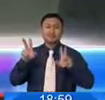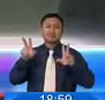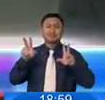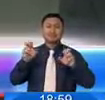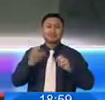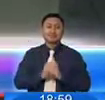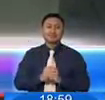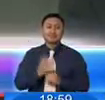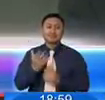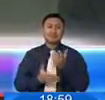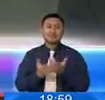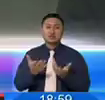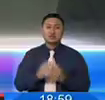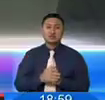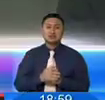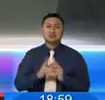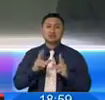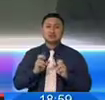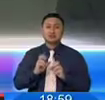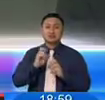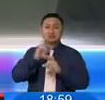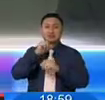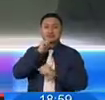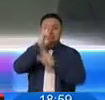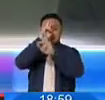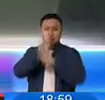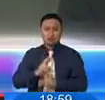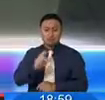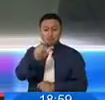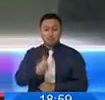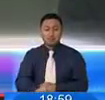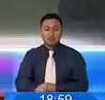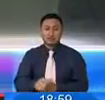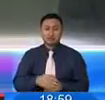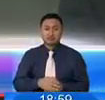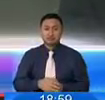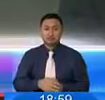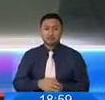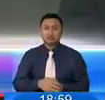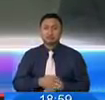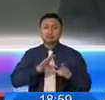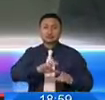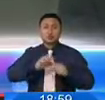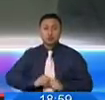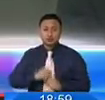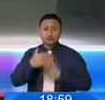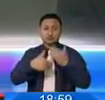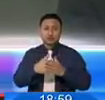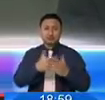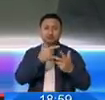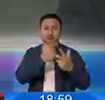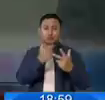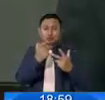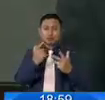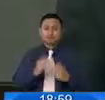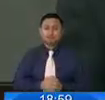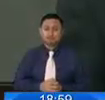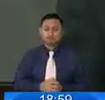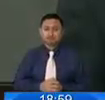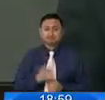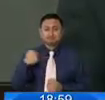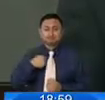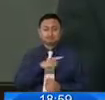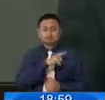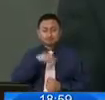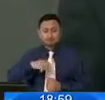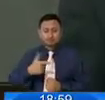de posible golpe al tema de la dignidad de las personas que fueron secuestradas y después asesinadas. Nosotros en